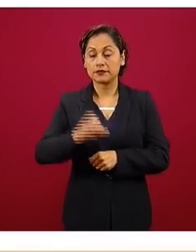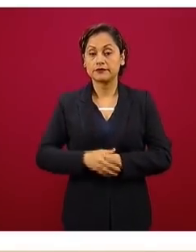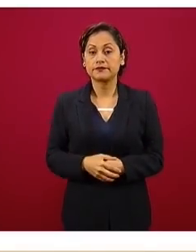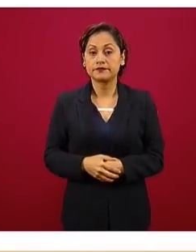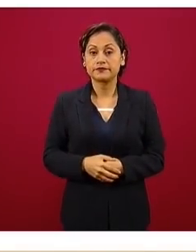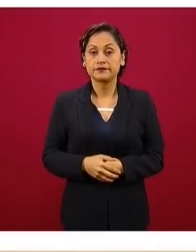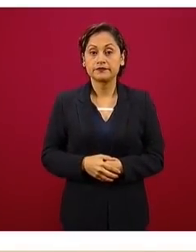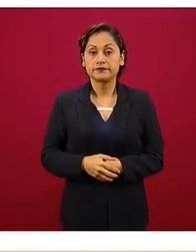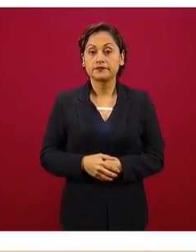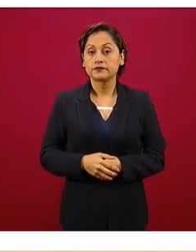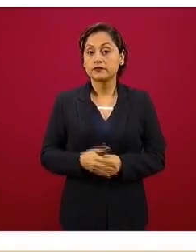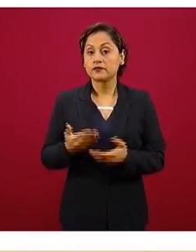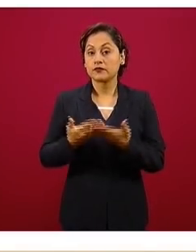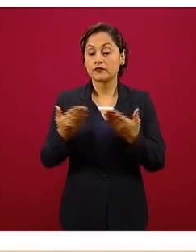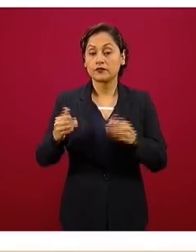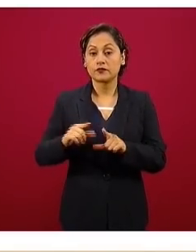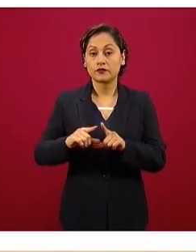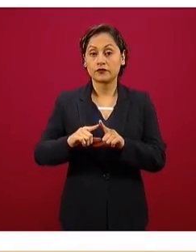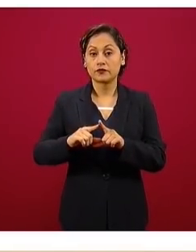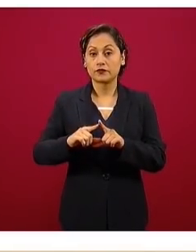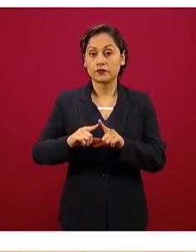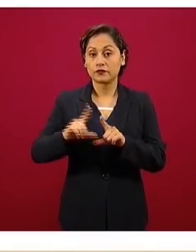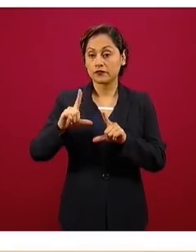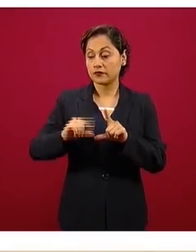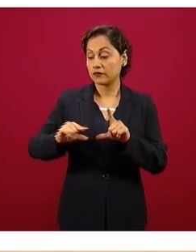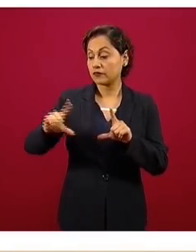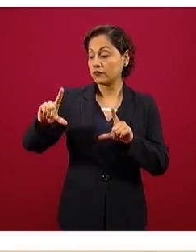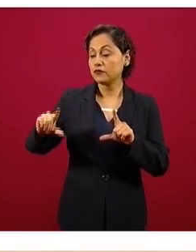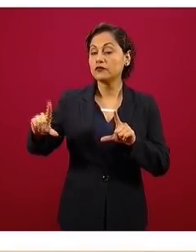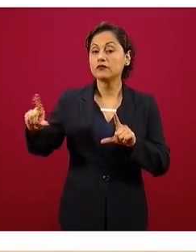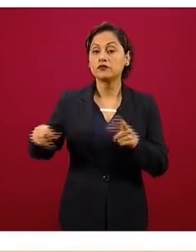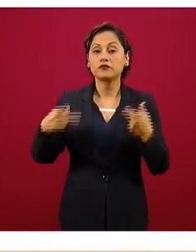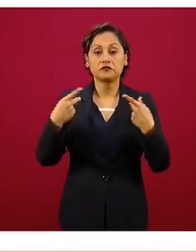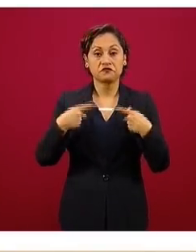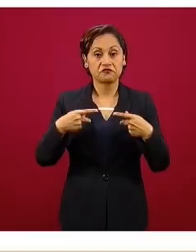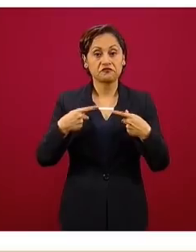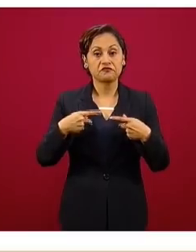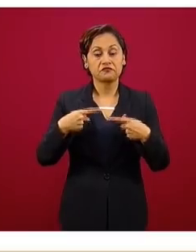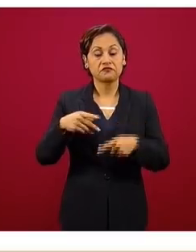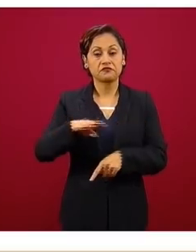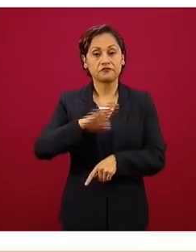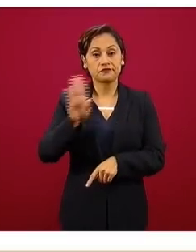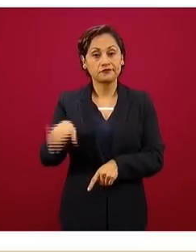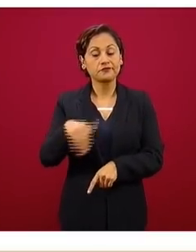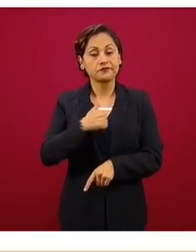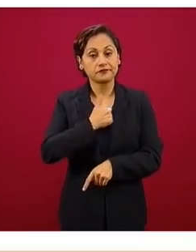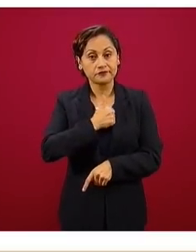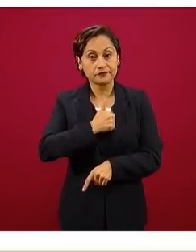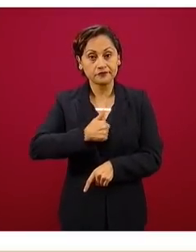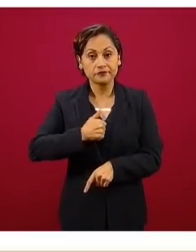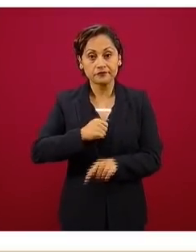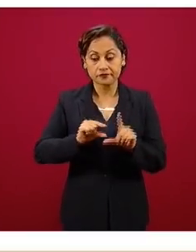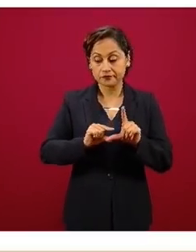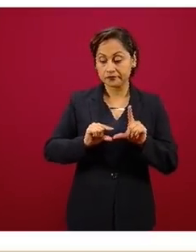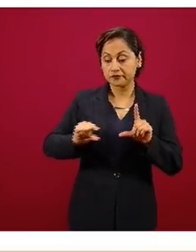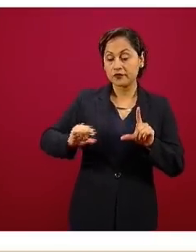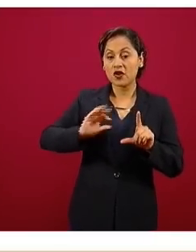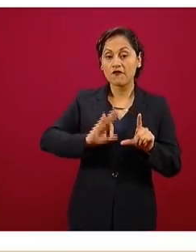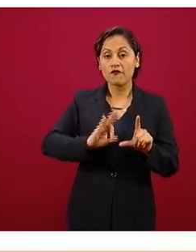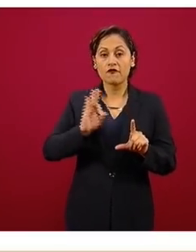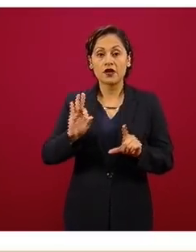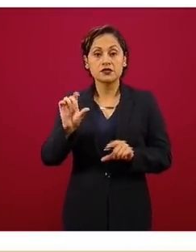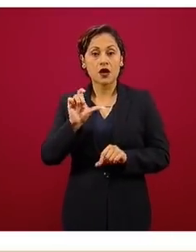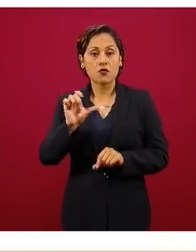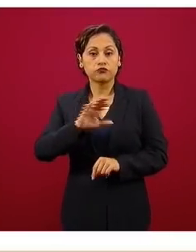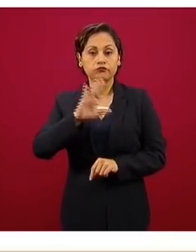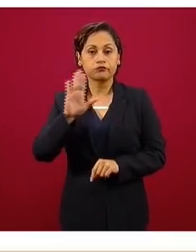la gráfica de las muy lamentables defunciones que han ocurrido en las distintas fechas que se representan en la gráfica,